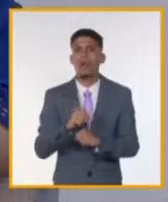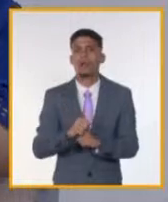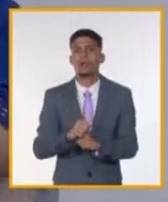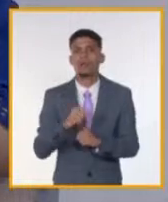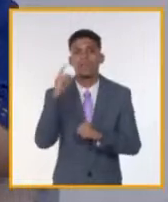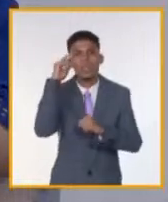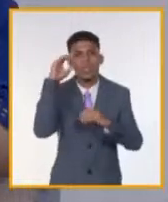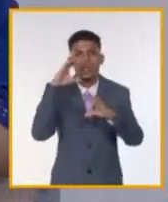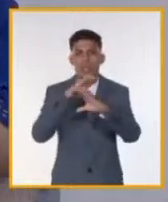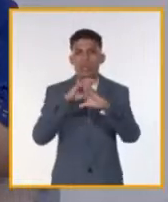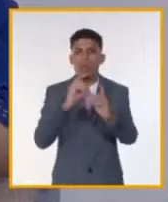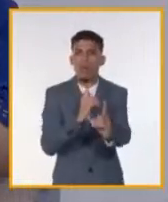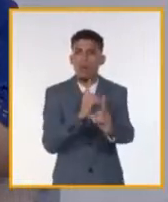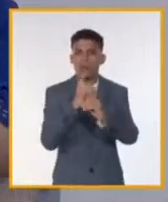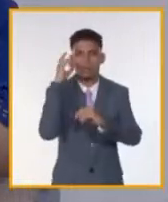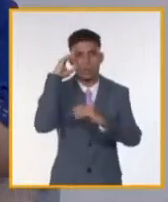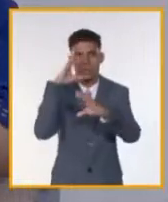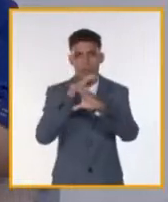año